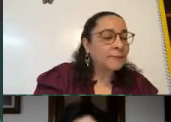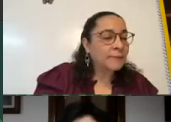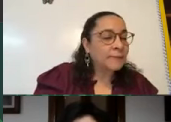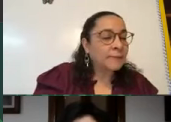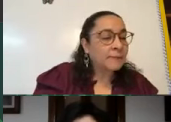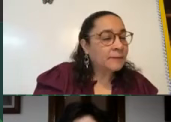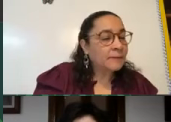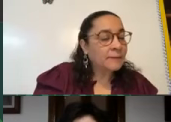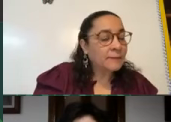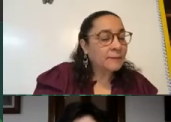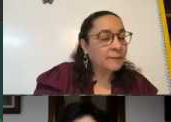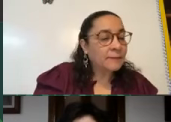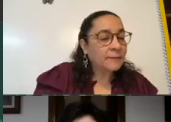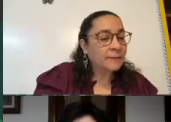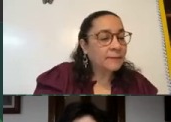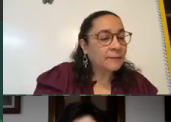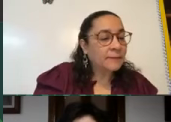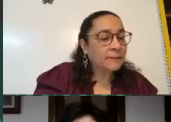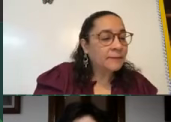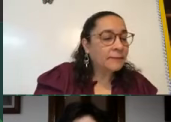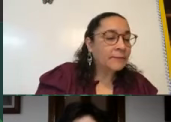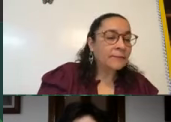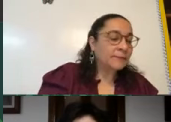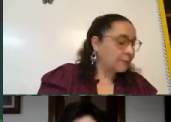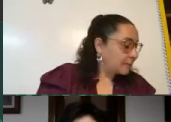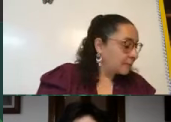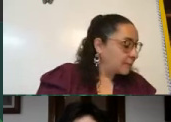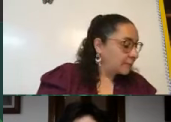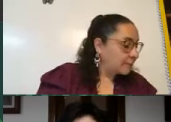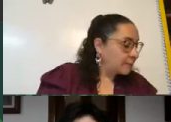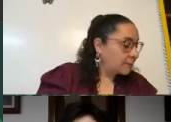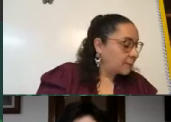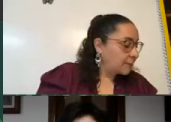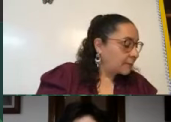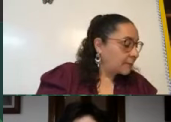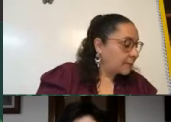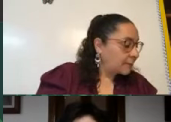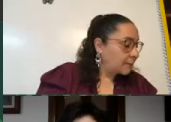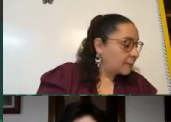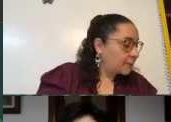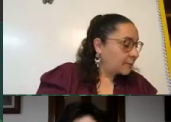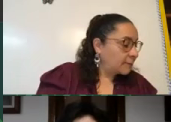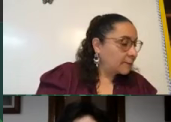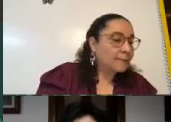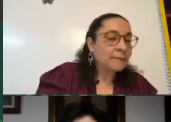y no doméstico, también mixto, que reciban el servicio por tandeo,